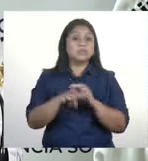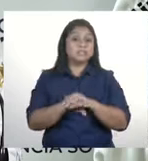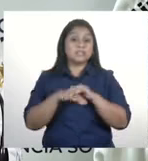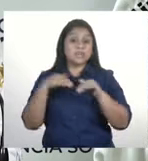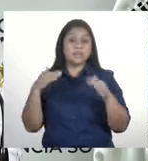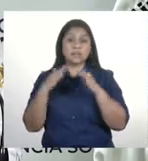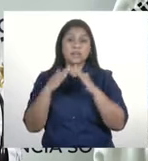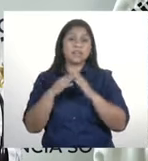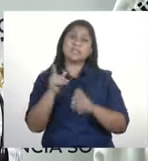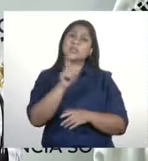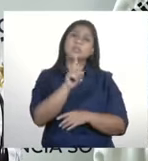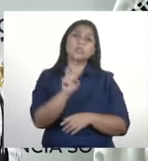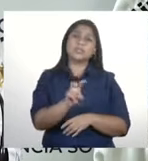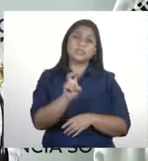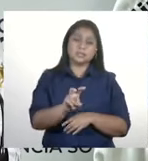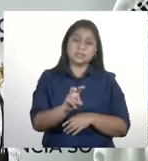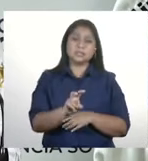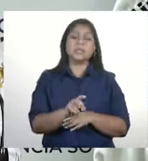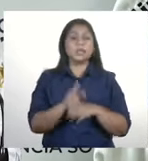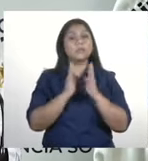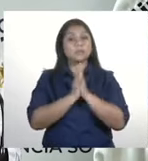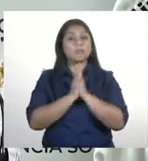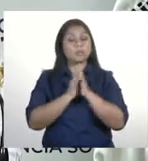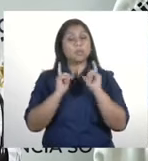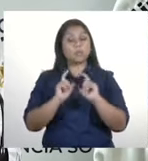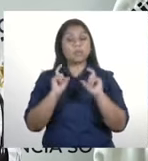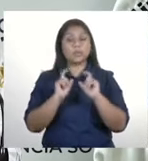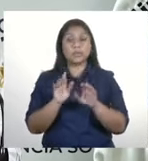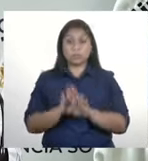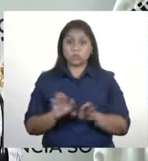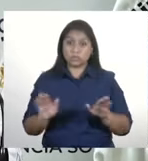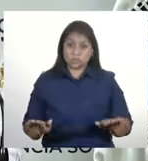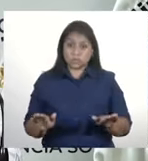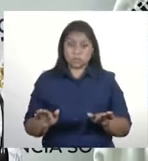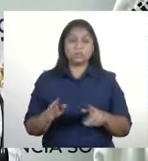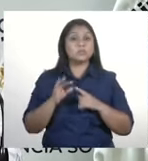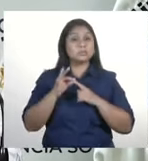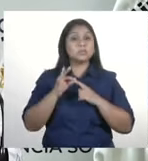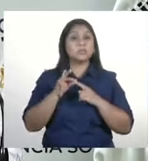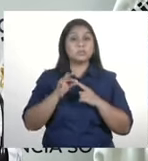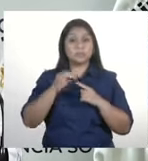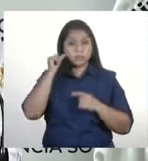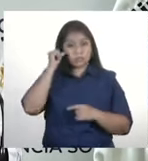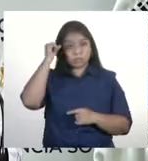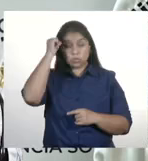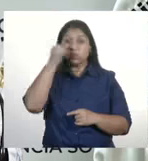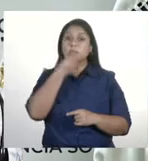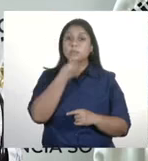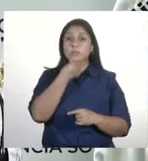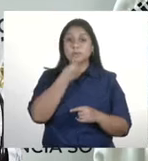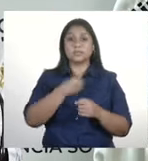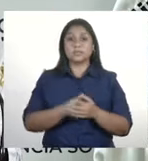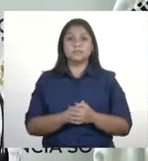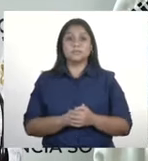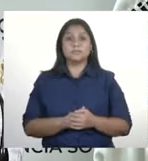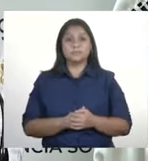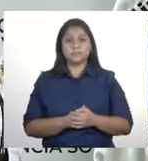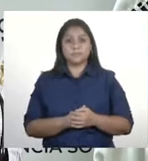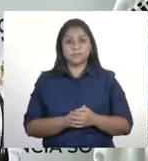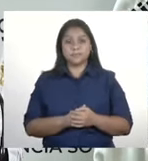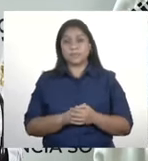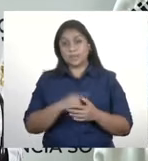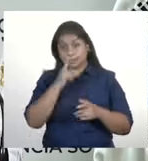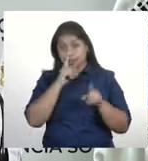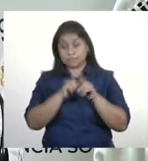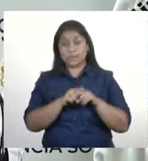es necesario, y por favor cuidemos a nuestros niños y especialmente a nuestros adultos mayores.